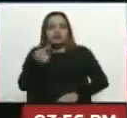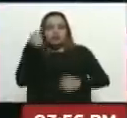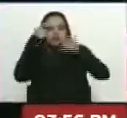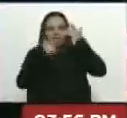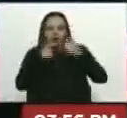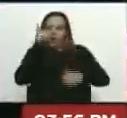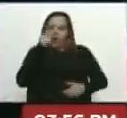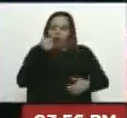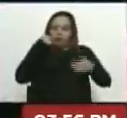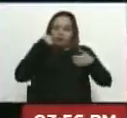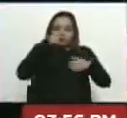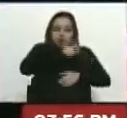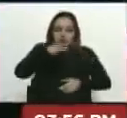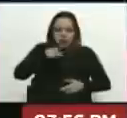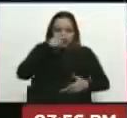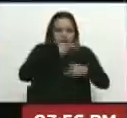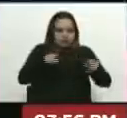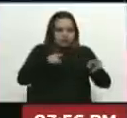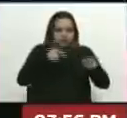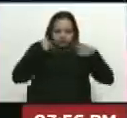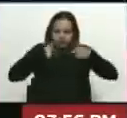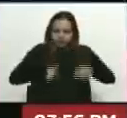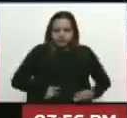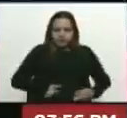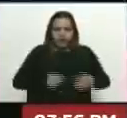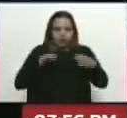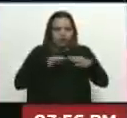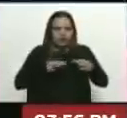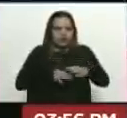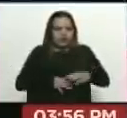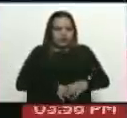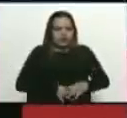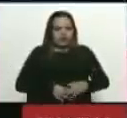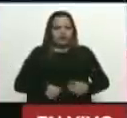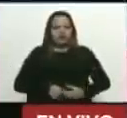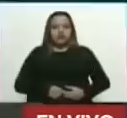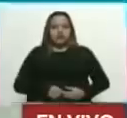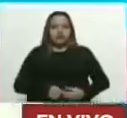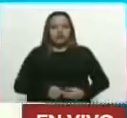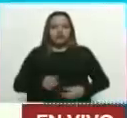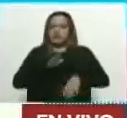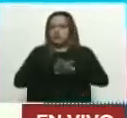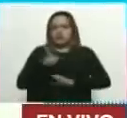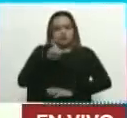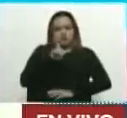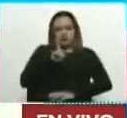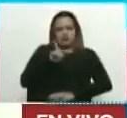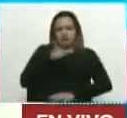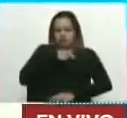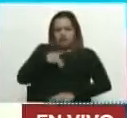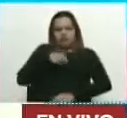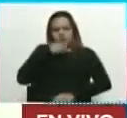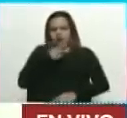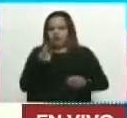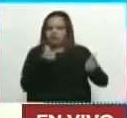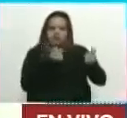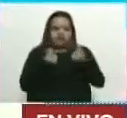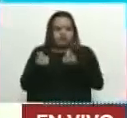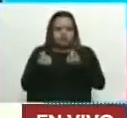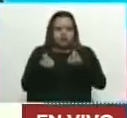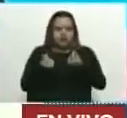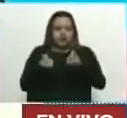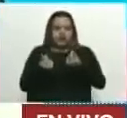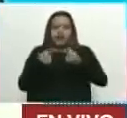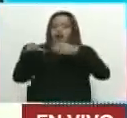uniforme, porque definitivamente nosotros no somos mercenarios a la orden de